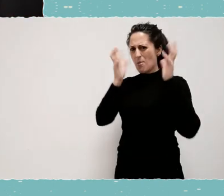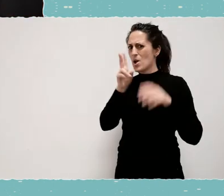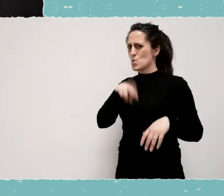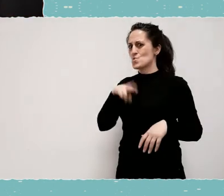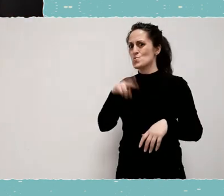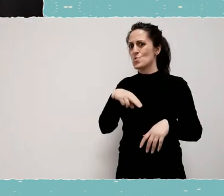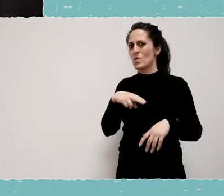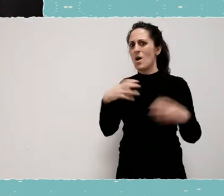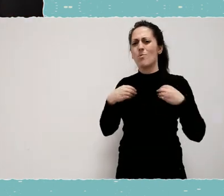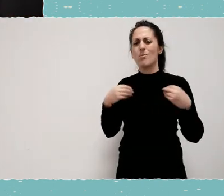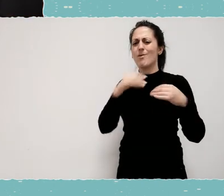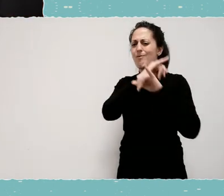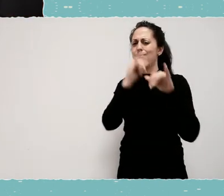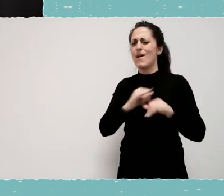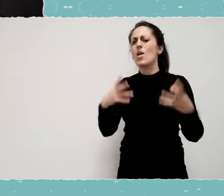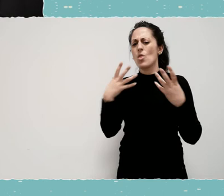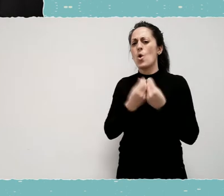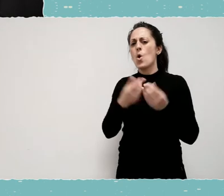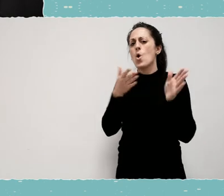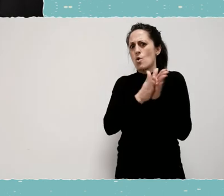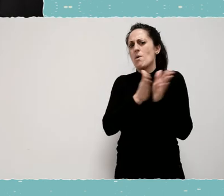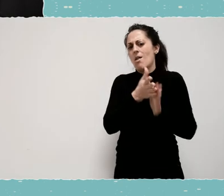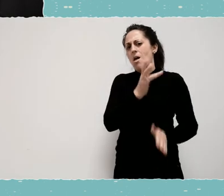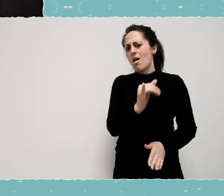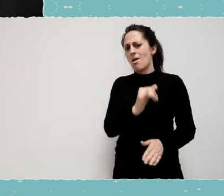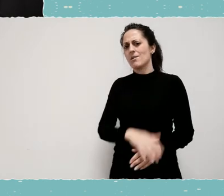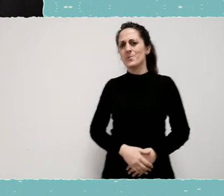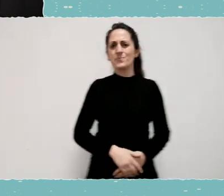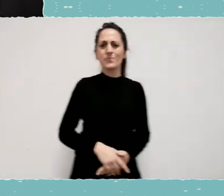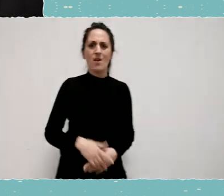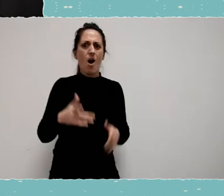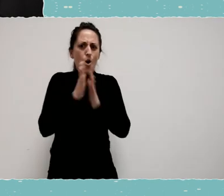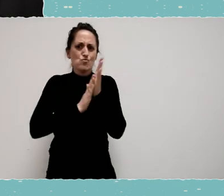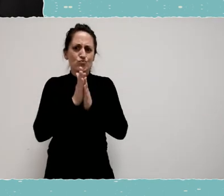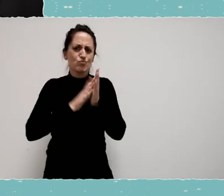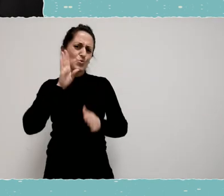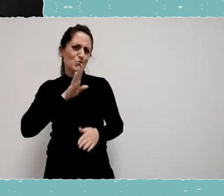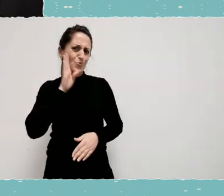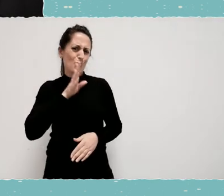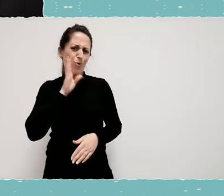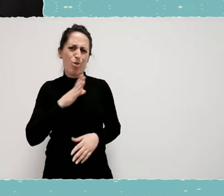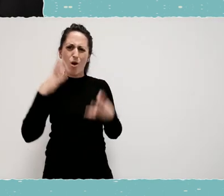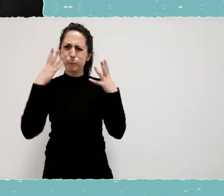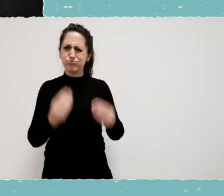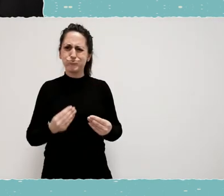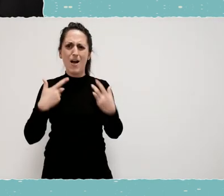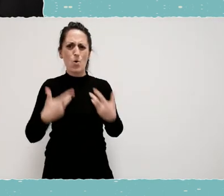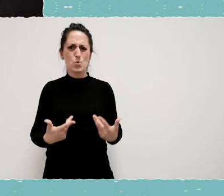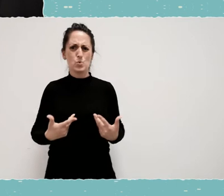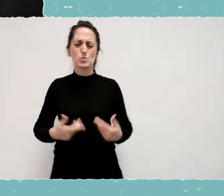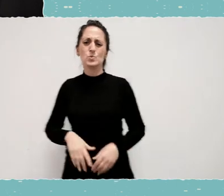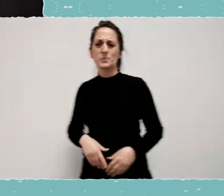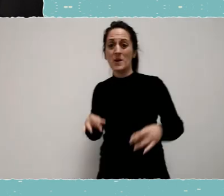pelo, onde viviu para sempre xunto con máis compañeiros. Guachi, porcallada, porcallada. E